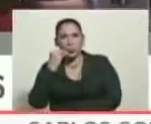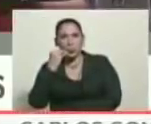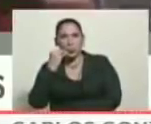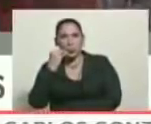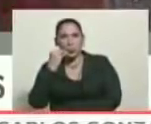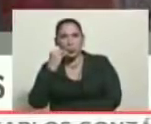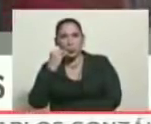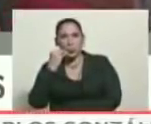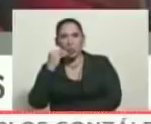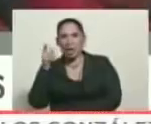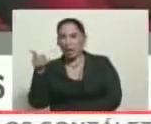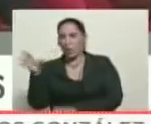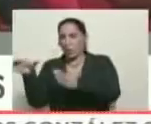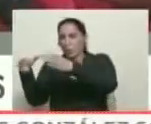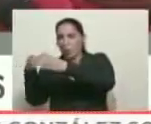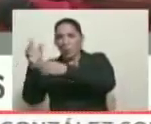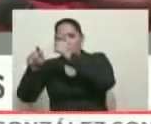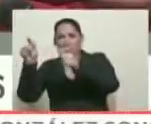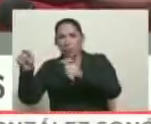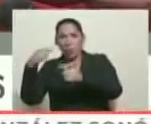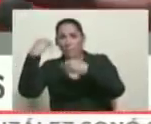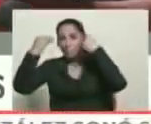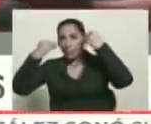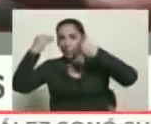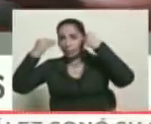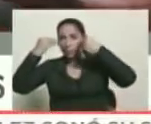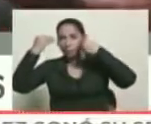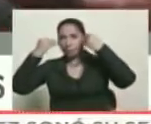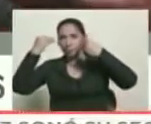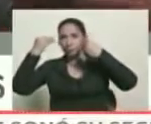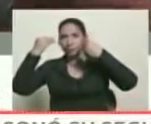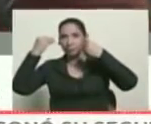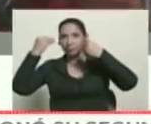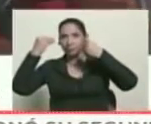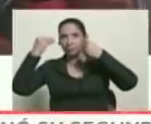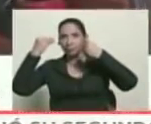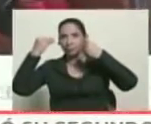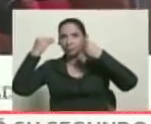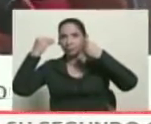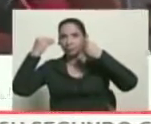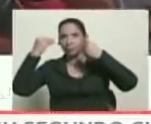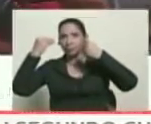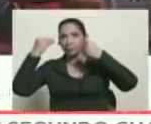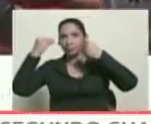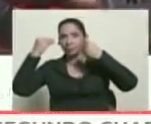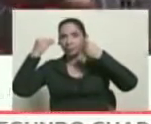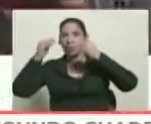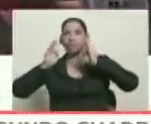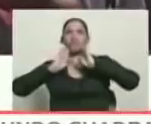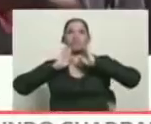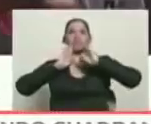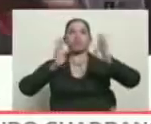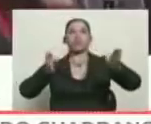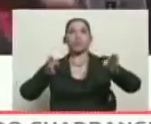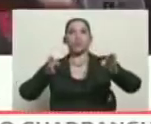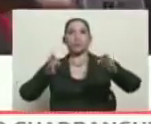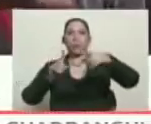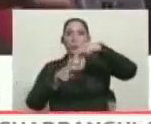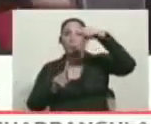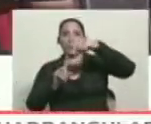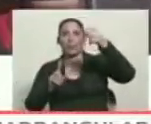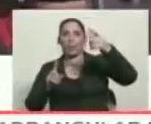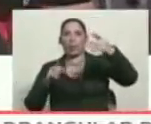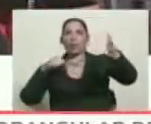grupo de gente que creyó que montados en una, ¿cómo se llama esto?, un distribuidor de una autopista, iba a dar un golpe de Estado.